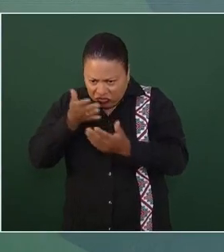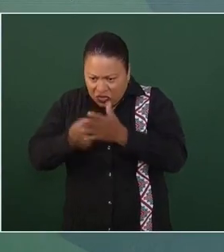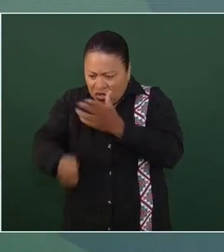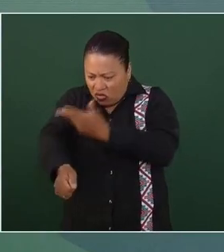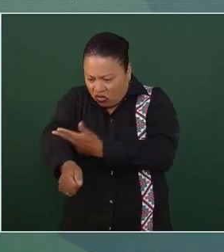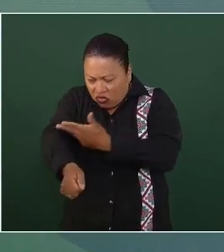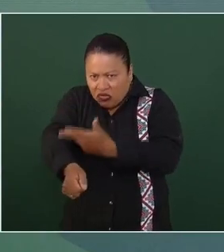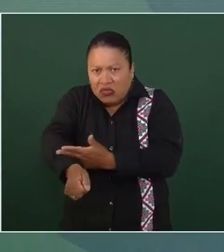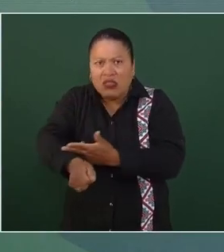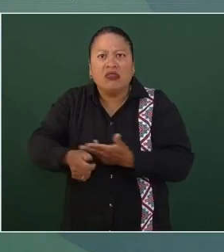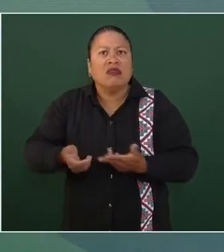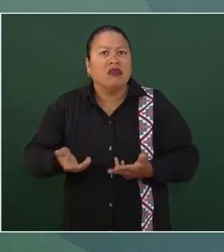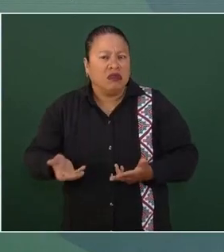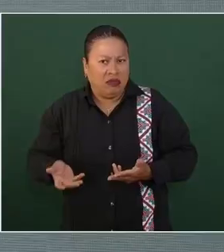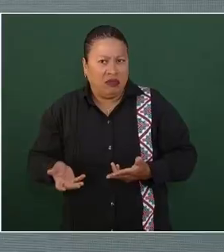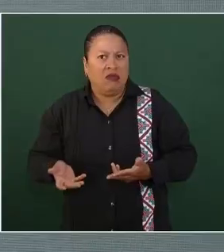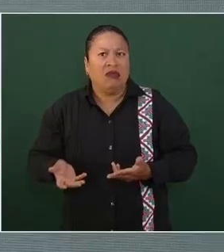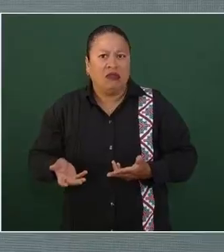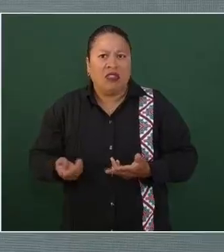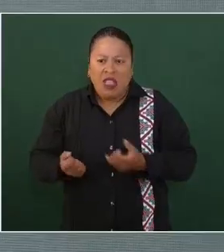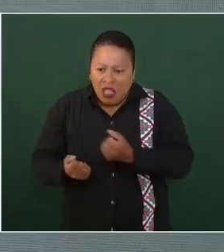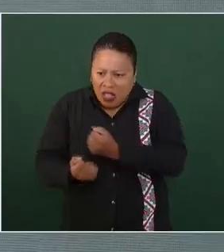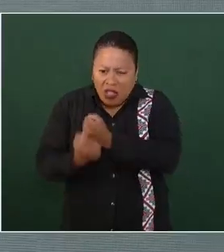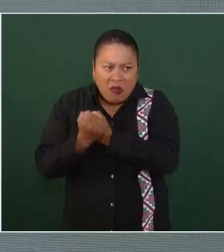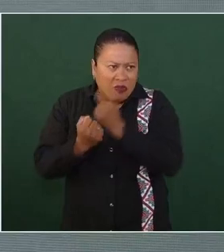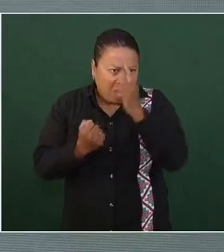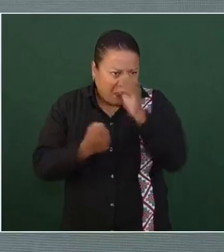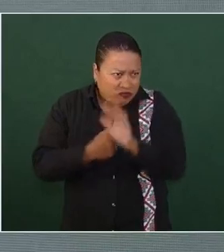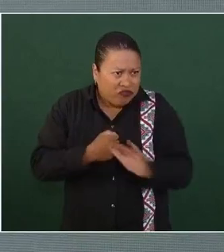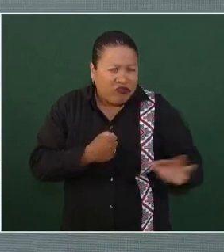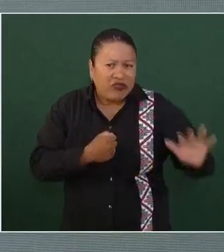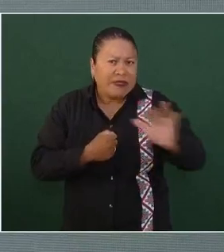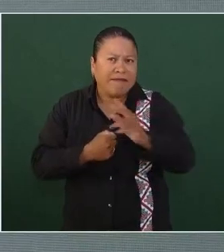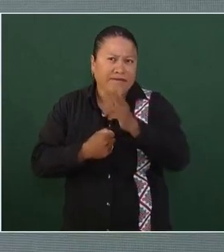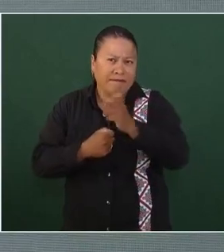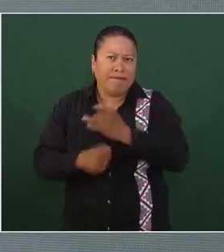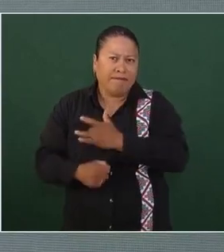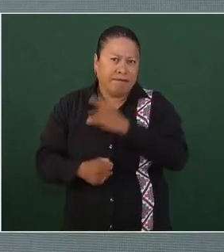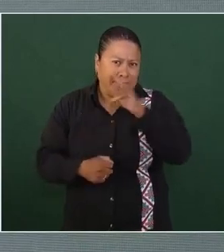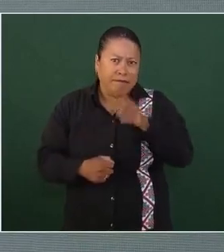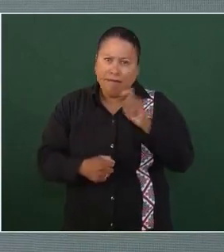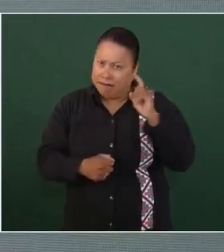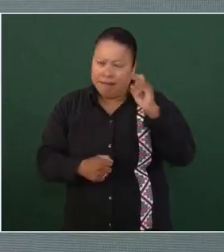no tuviese amor por el pueblo sería muy difícil